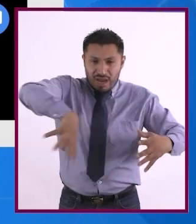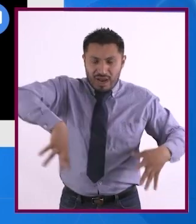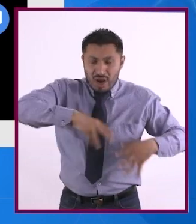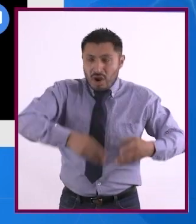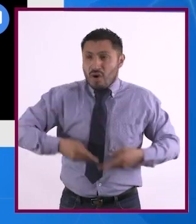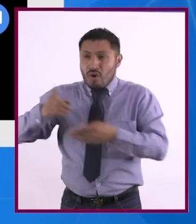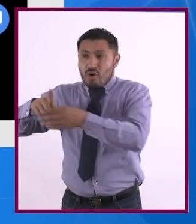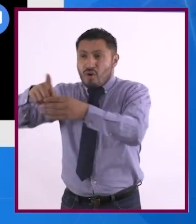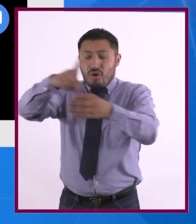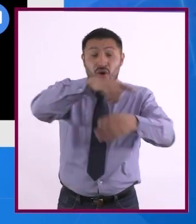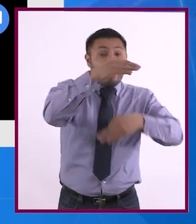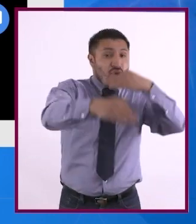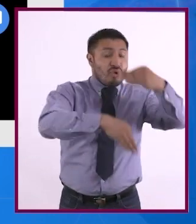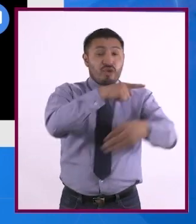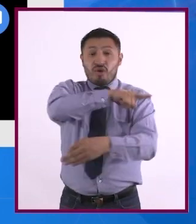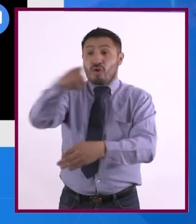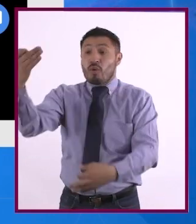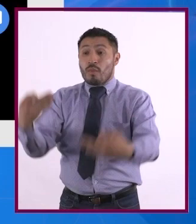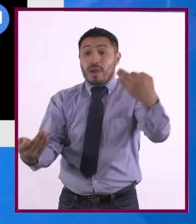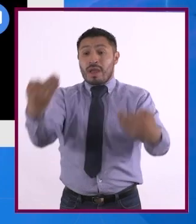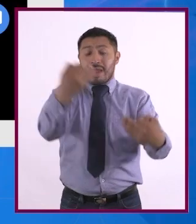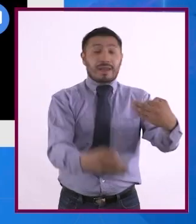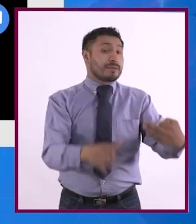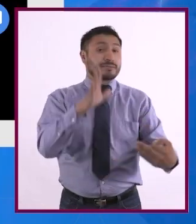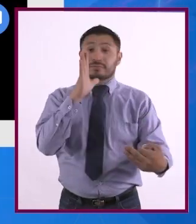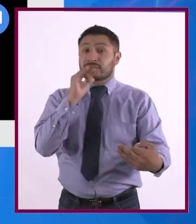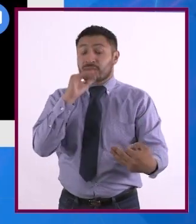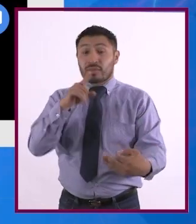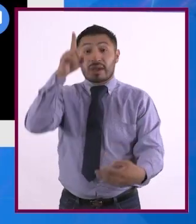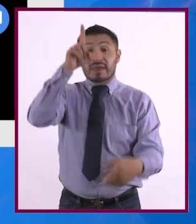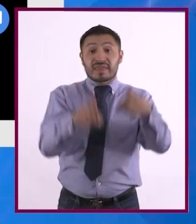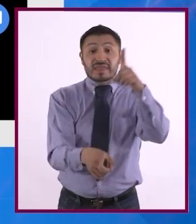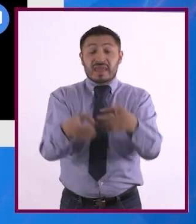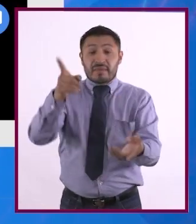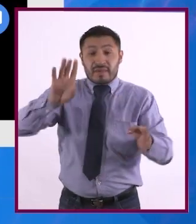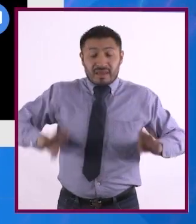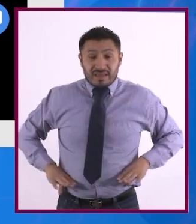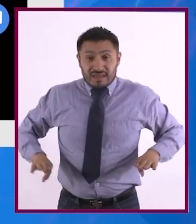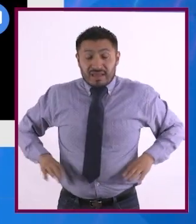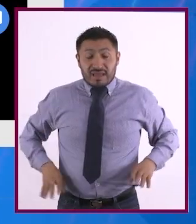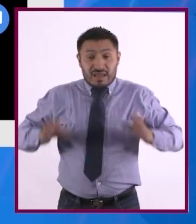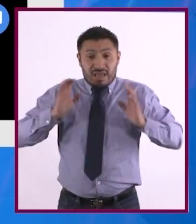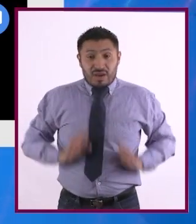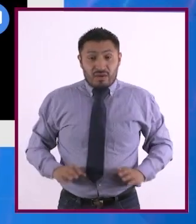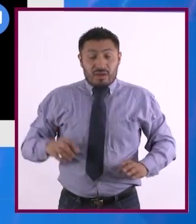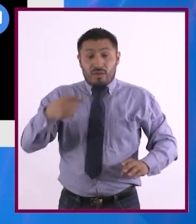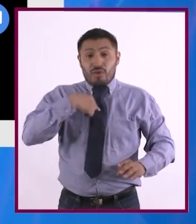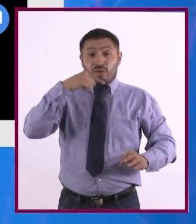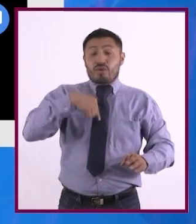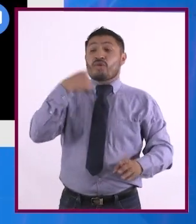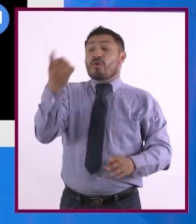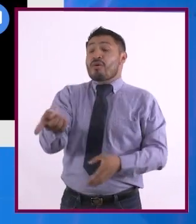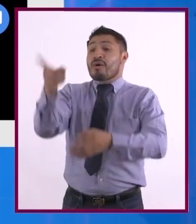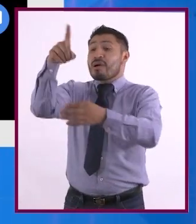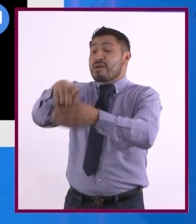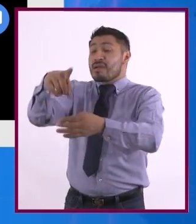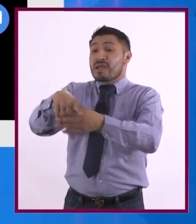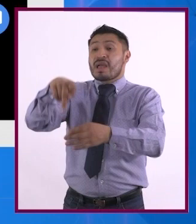que extraigamos órganos de las personas, no siempre van a ser compatibles con aquellos a los que se los estamos dando. Entonces, se necesitan exámenes